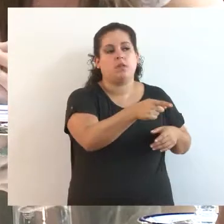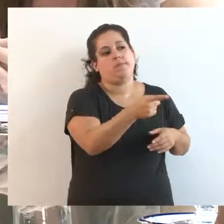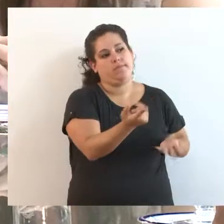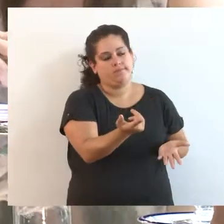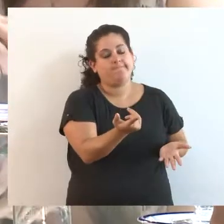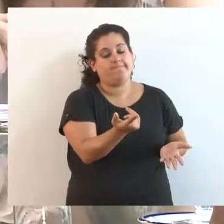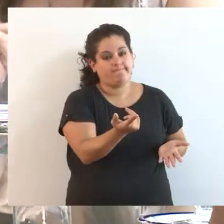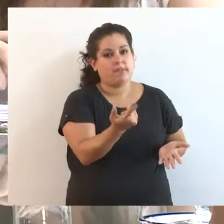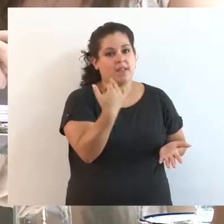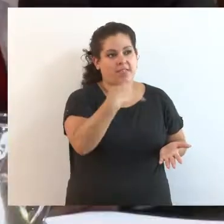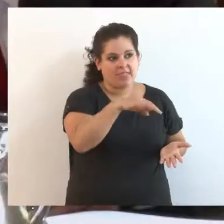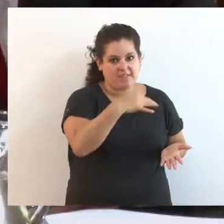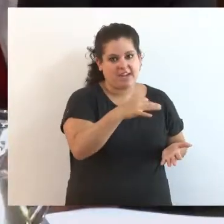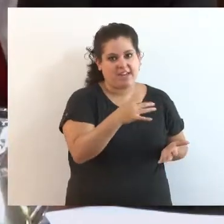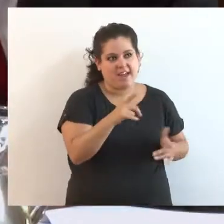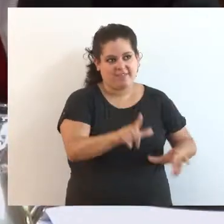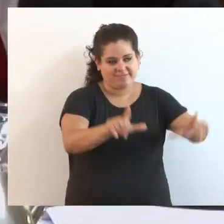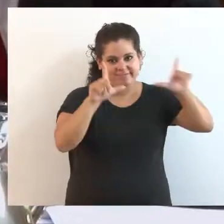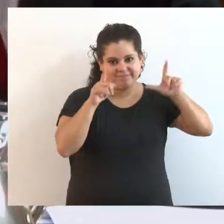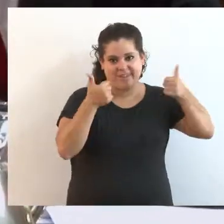clientes y con el público en general, por el cual